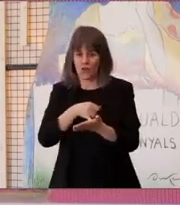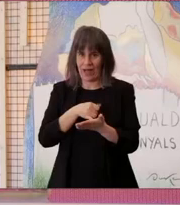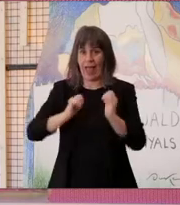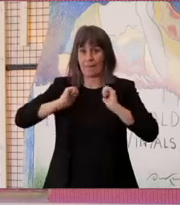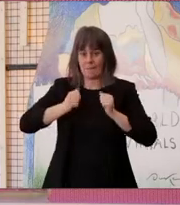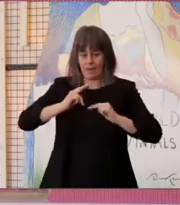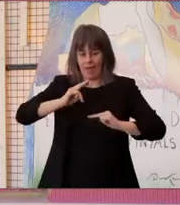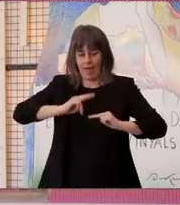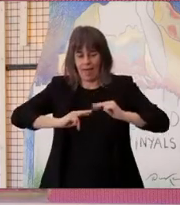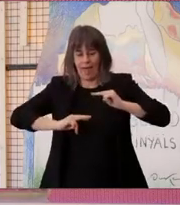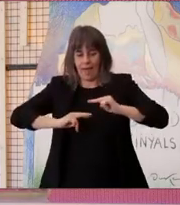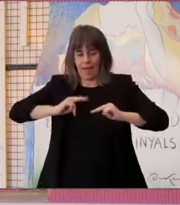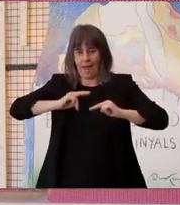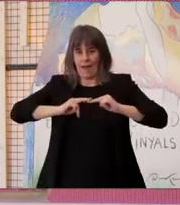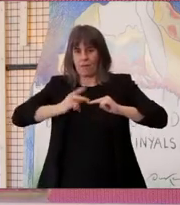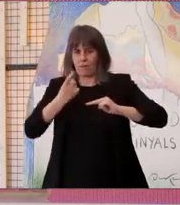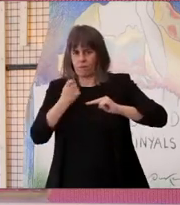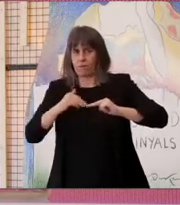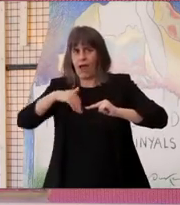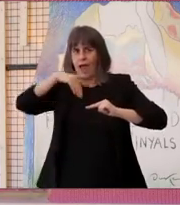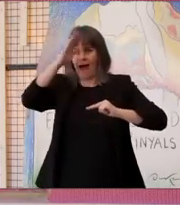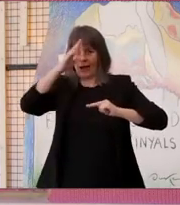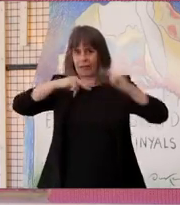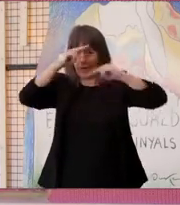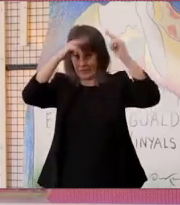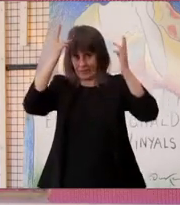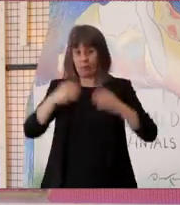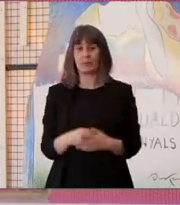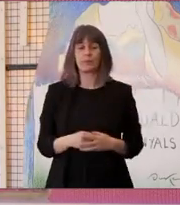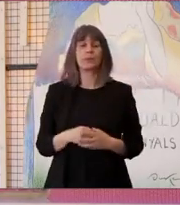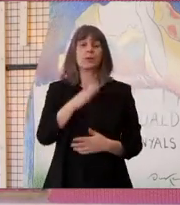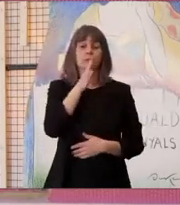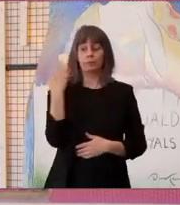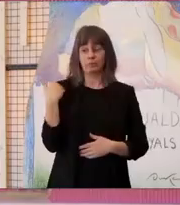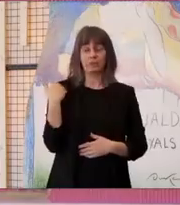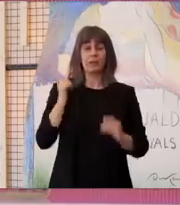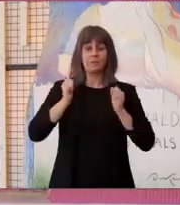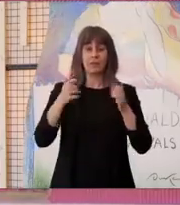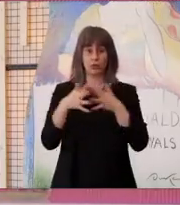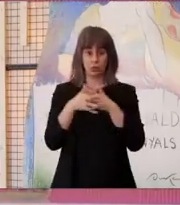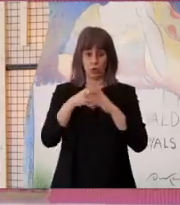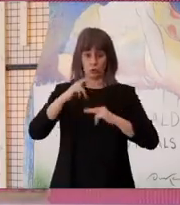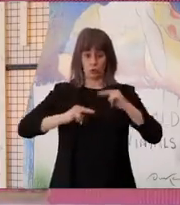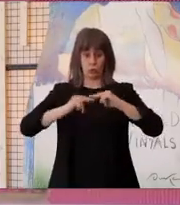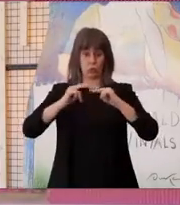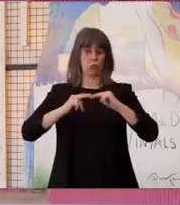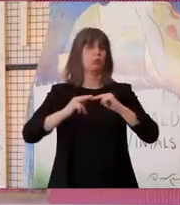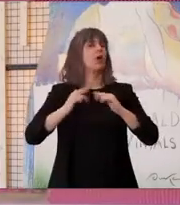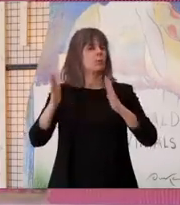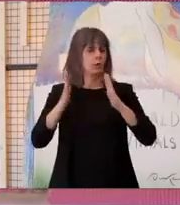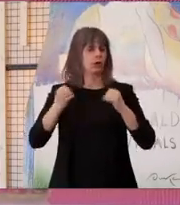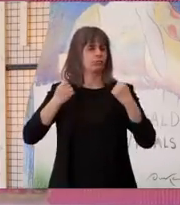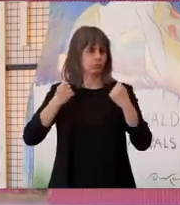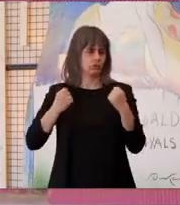por qué Porque cuando estábamos construyendo esa estructura una época muy potente desde la creación del instituto después vinieron